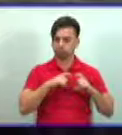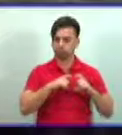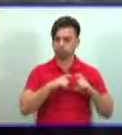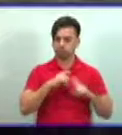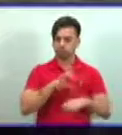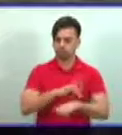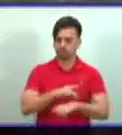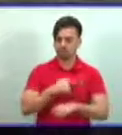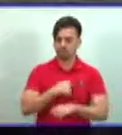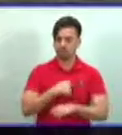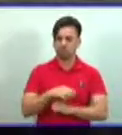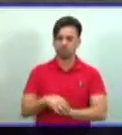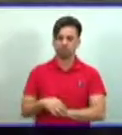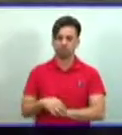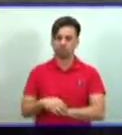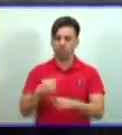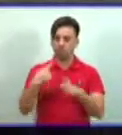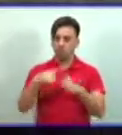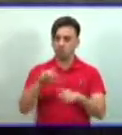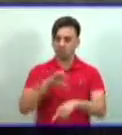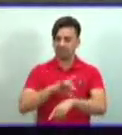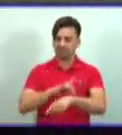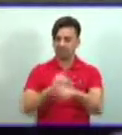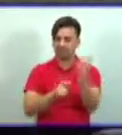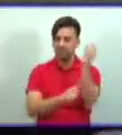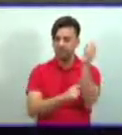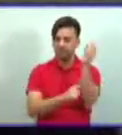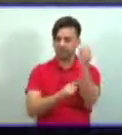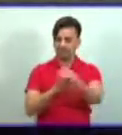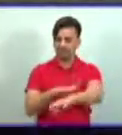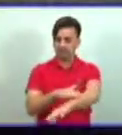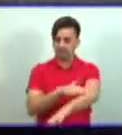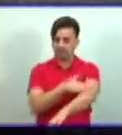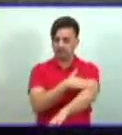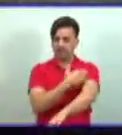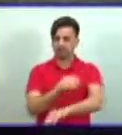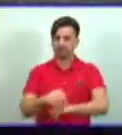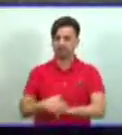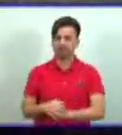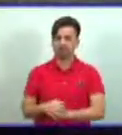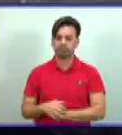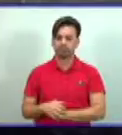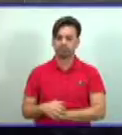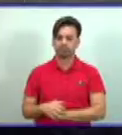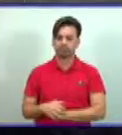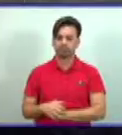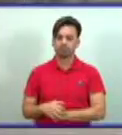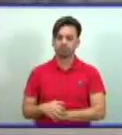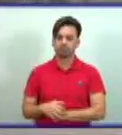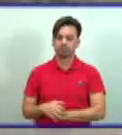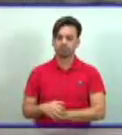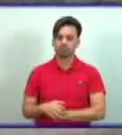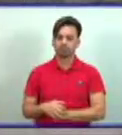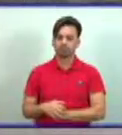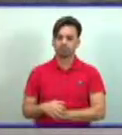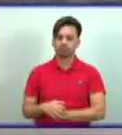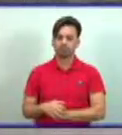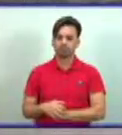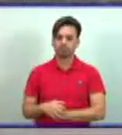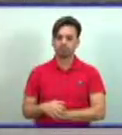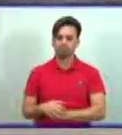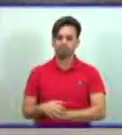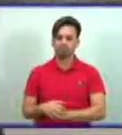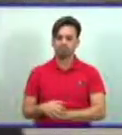enfermedades dermatológicas, tal vez menos conocidas. La contaminación atmosférica también afecta negativamente a la piel, favoreciendo